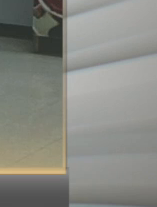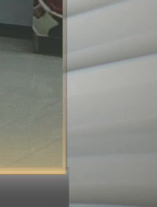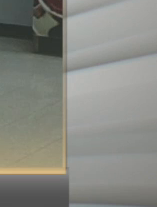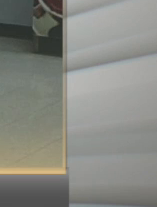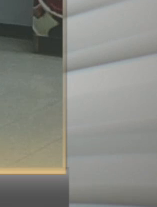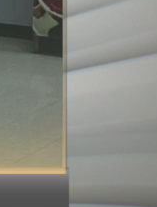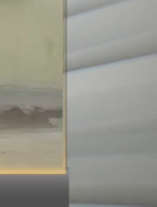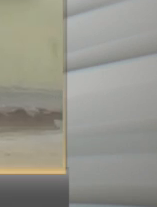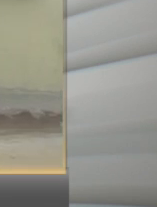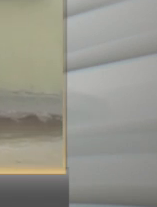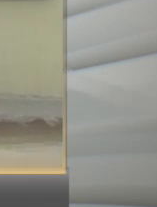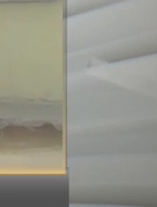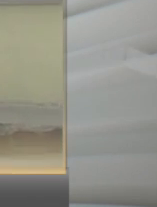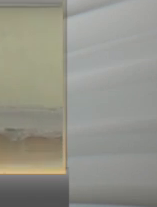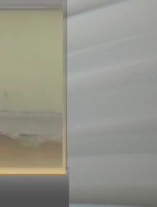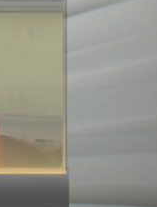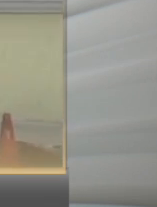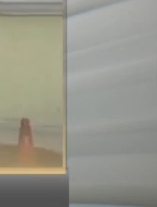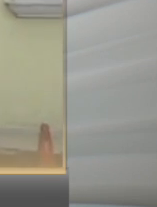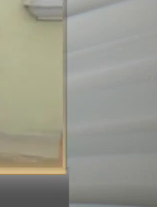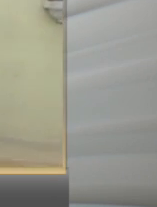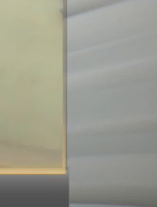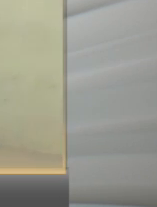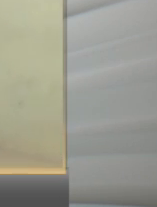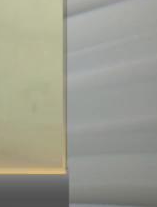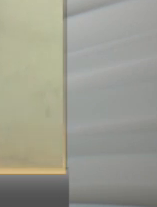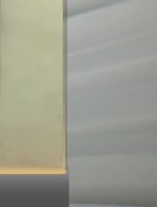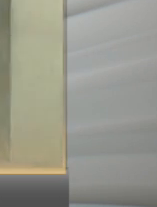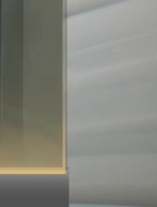Más adelante, RENAP promueve el registro